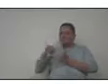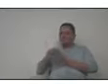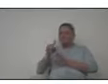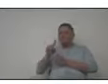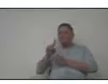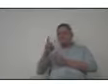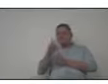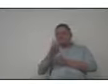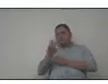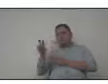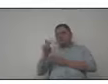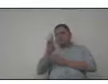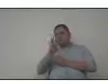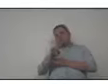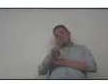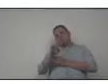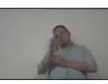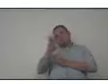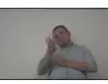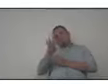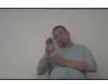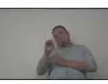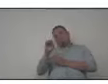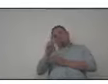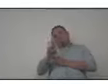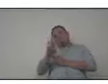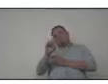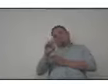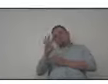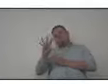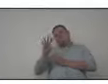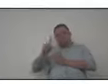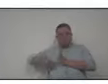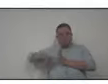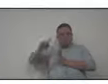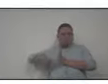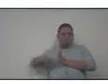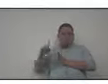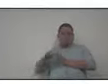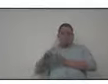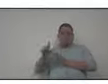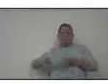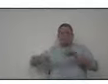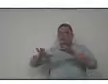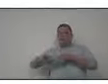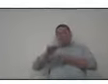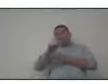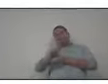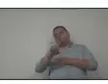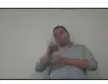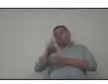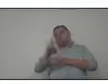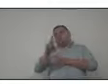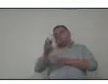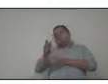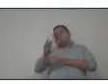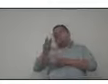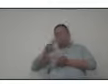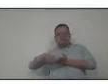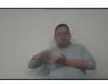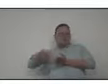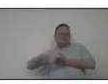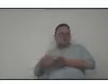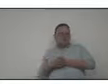nivel, 204 contratos realizados; por eventos, 168 contratos;